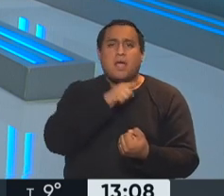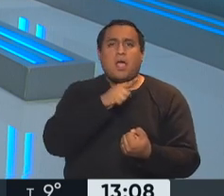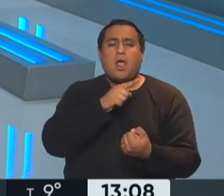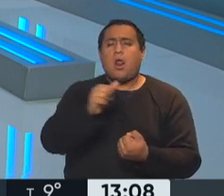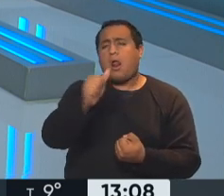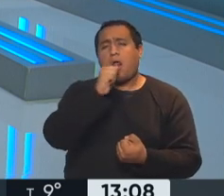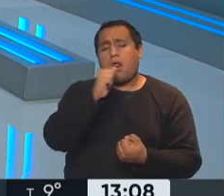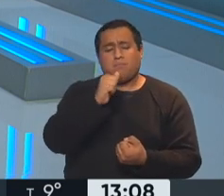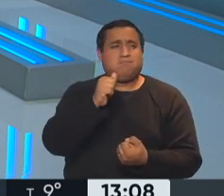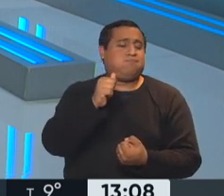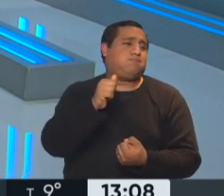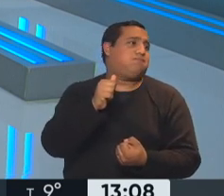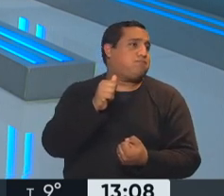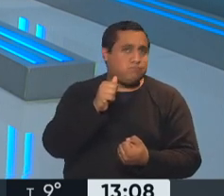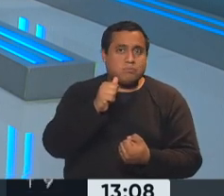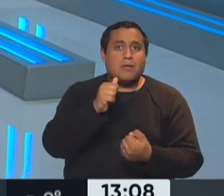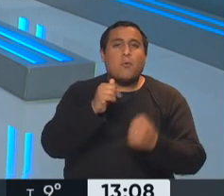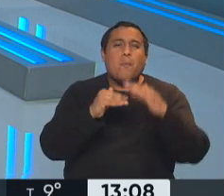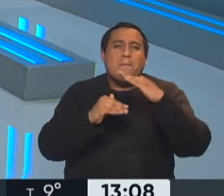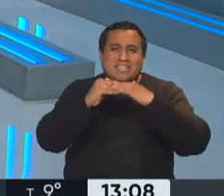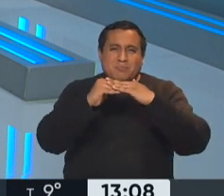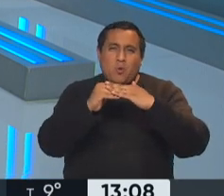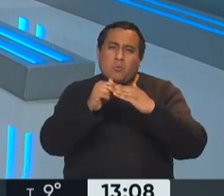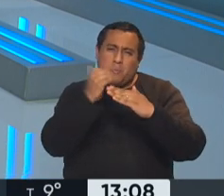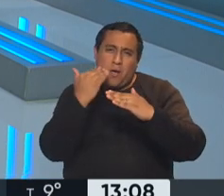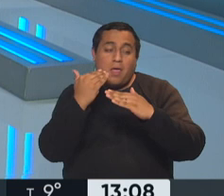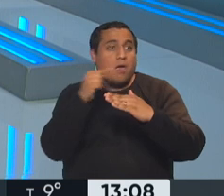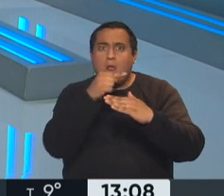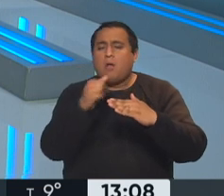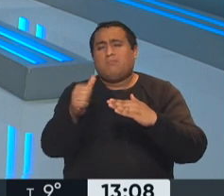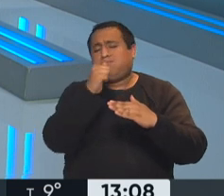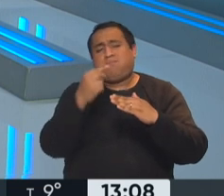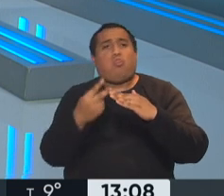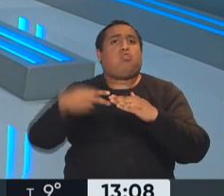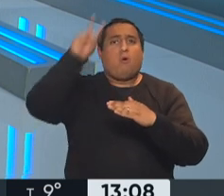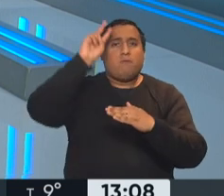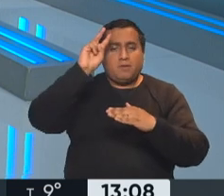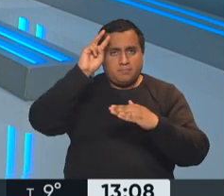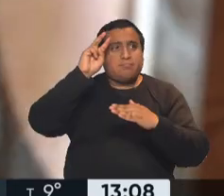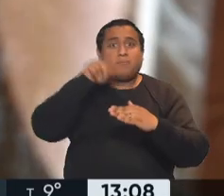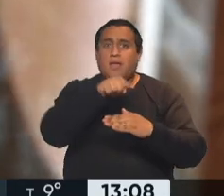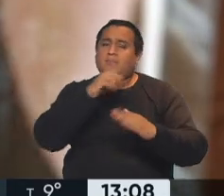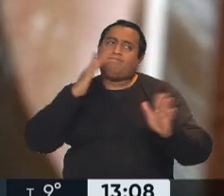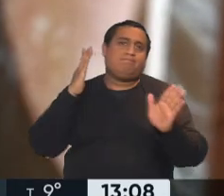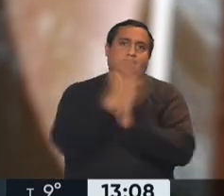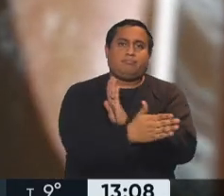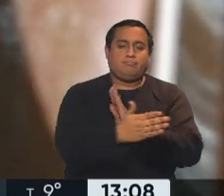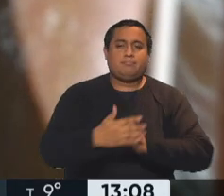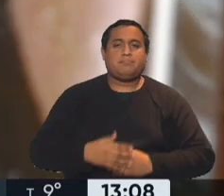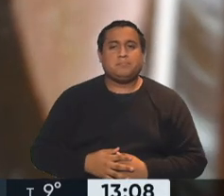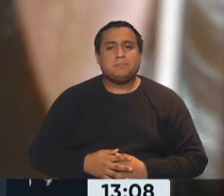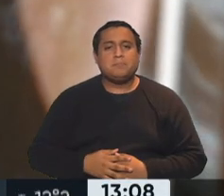alcohol de sangre, el doble de alcohol permitido justamente en la sangre, y huyó del lugar.